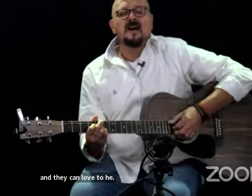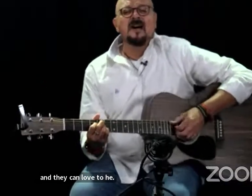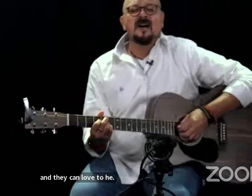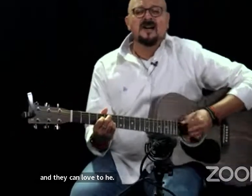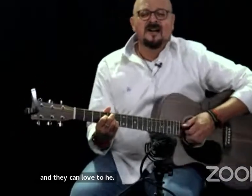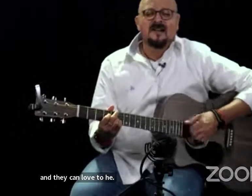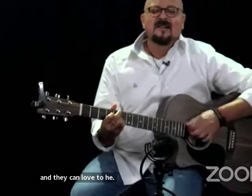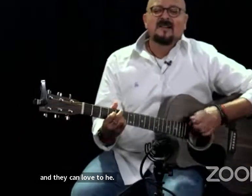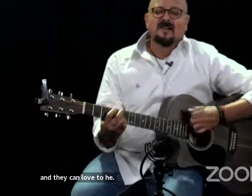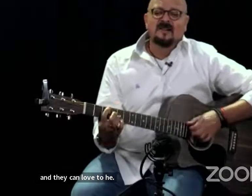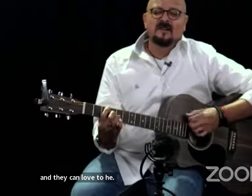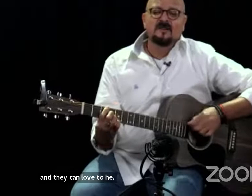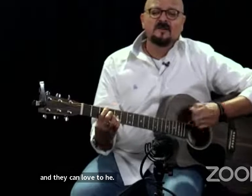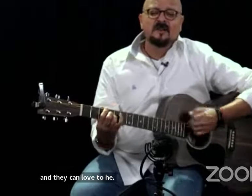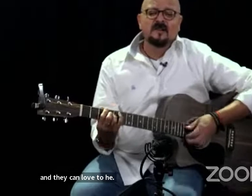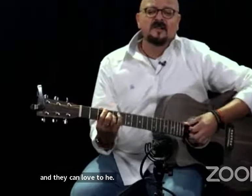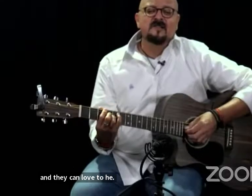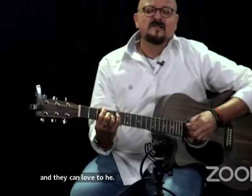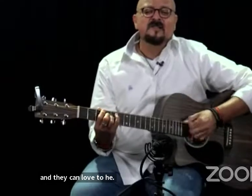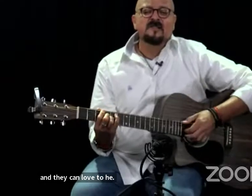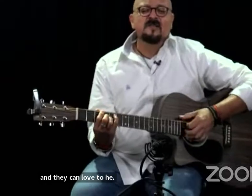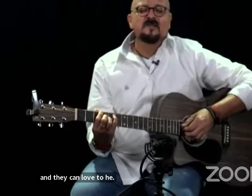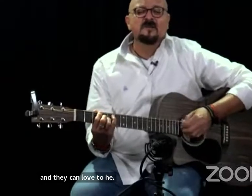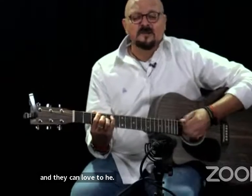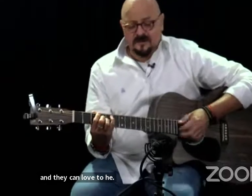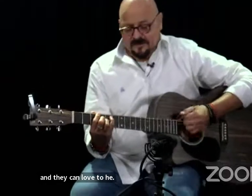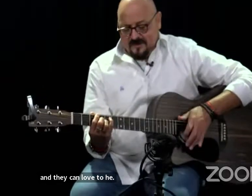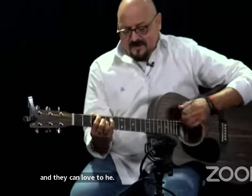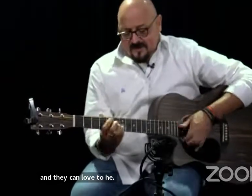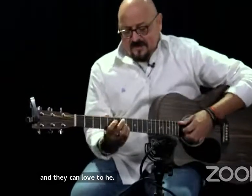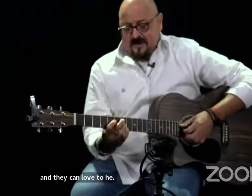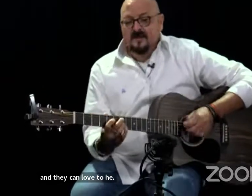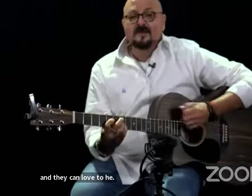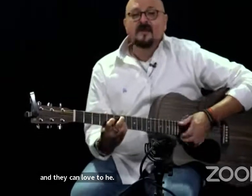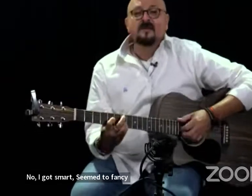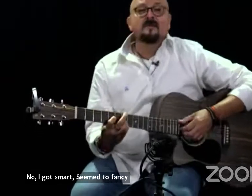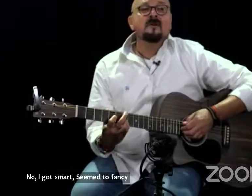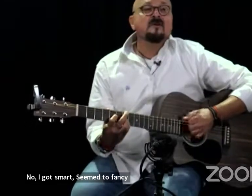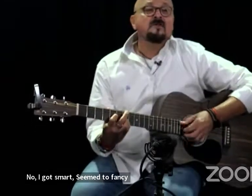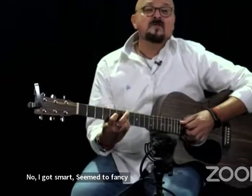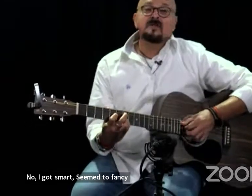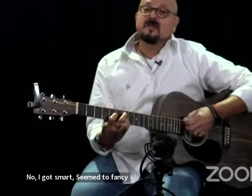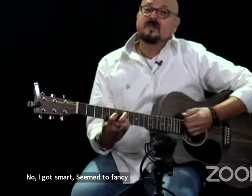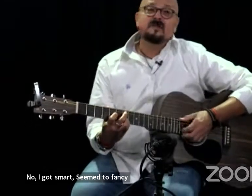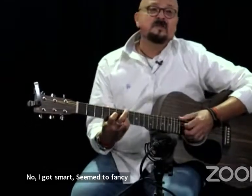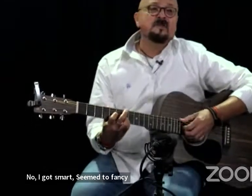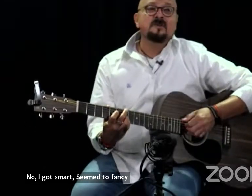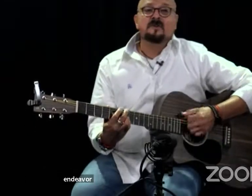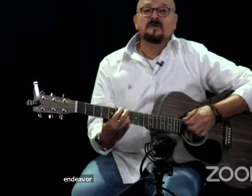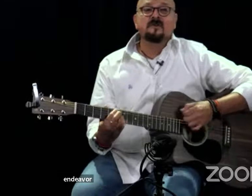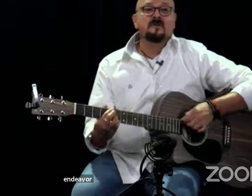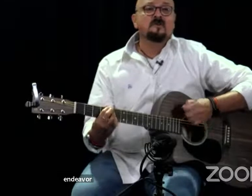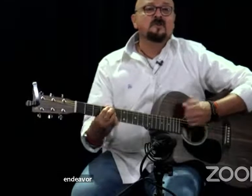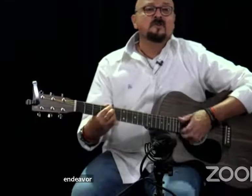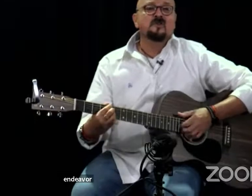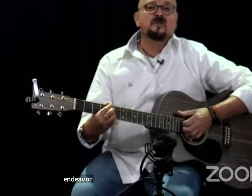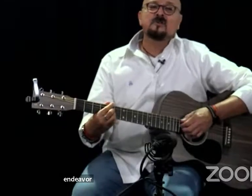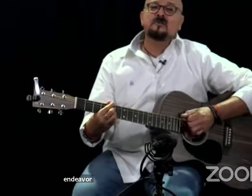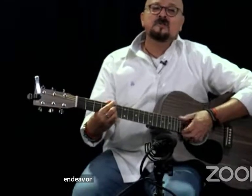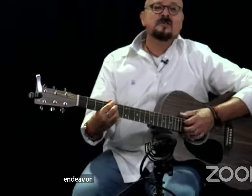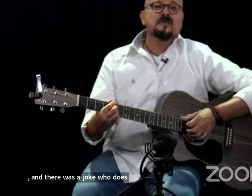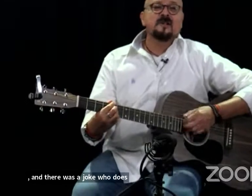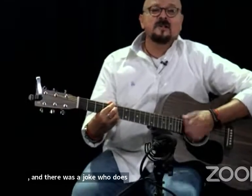interferencia. Que no hay distinción entre vos y yo.